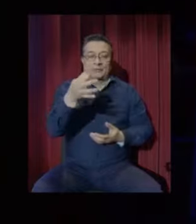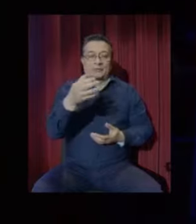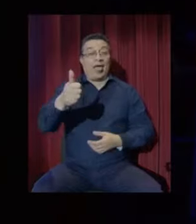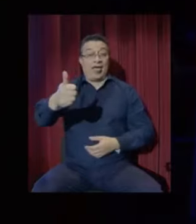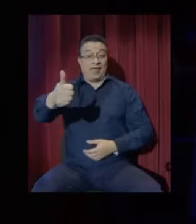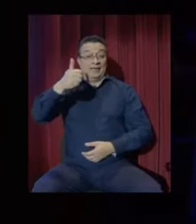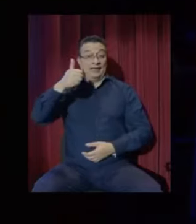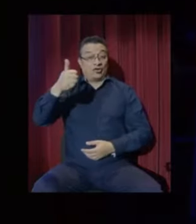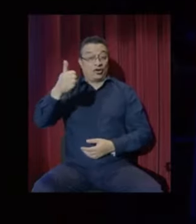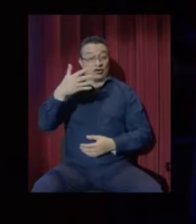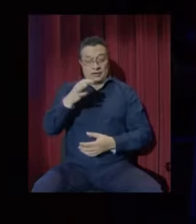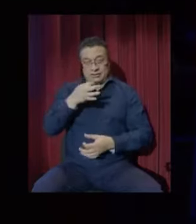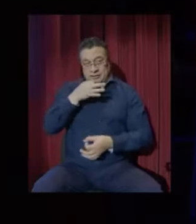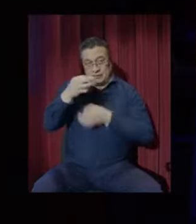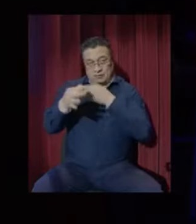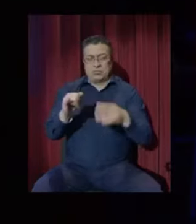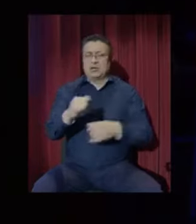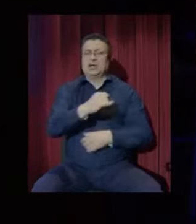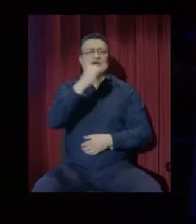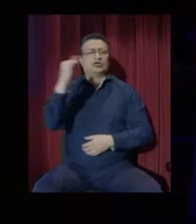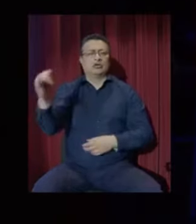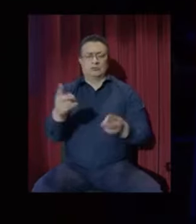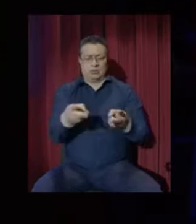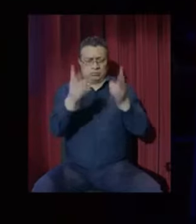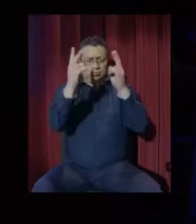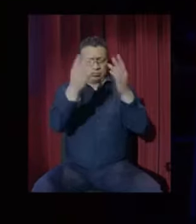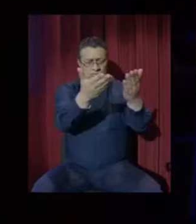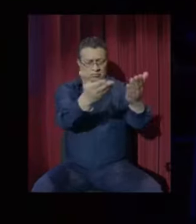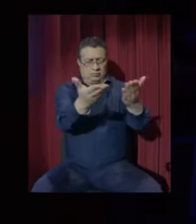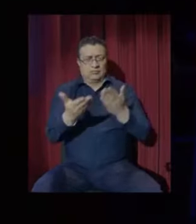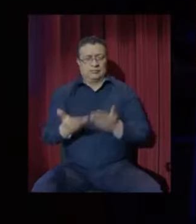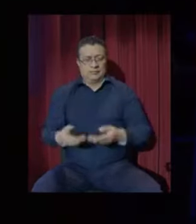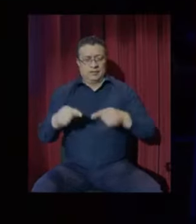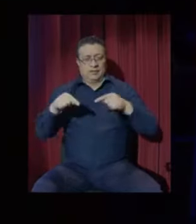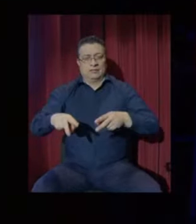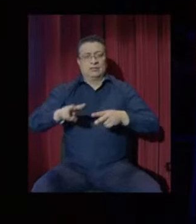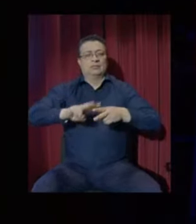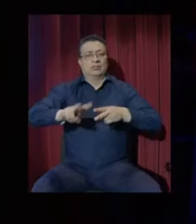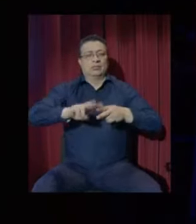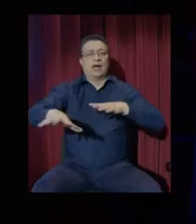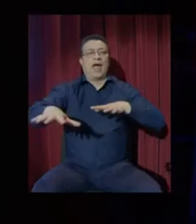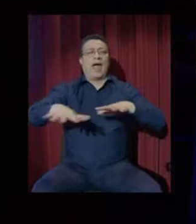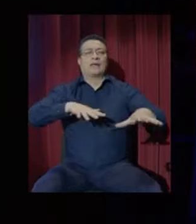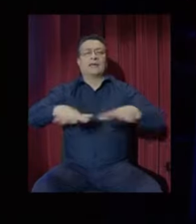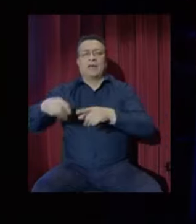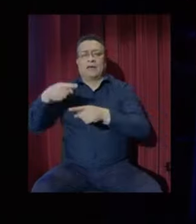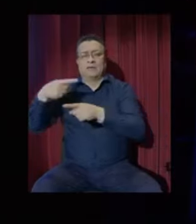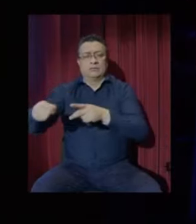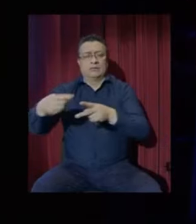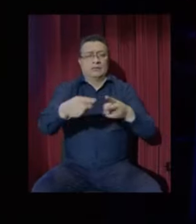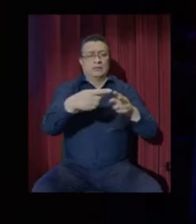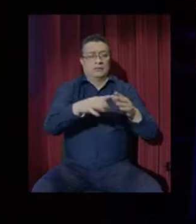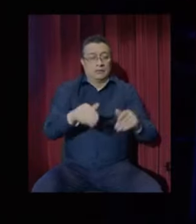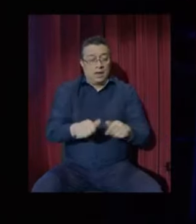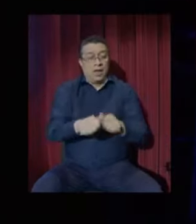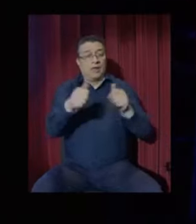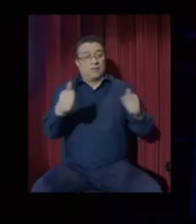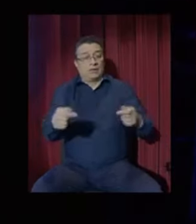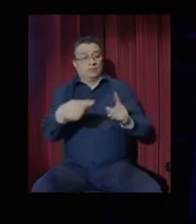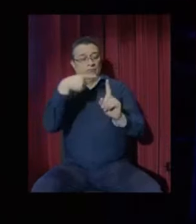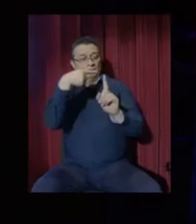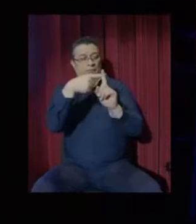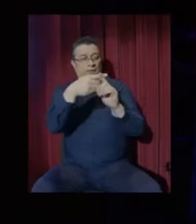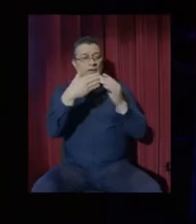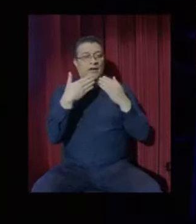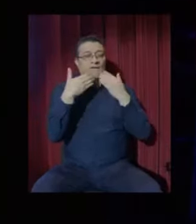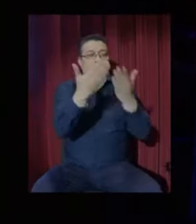eh siempre van a estar las puertas abiertas para realizar todo tipo de actividades que más aún vayan En beneficio